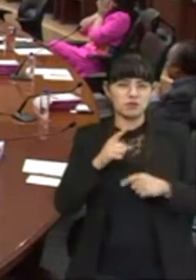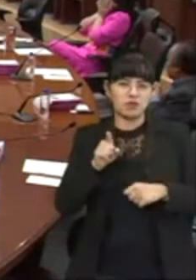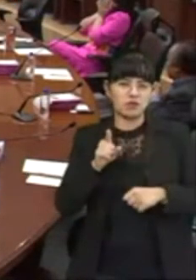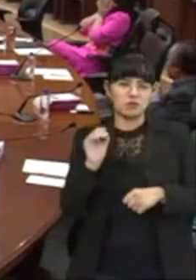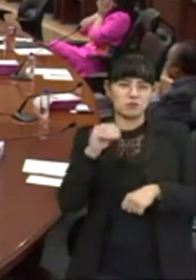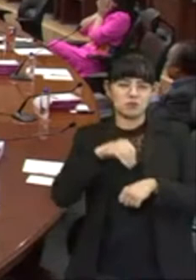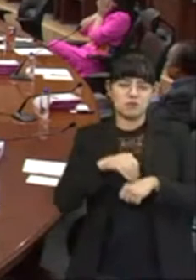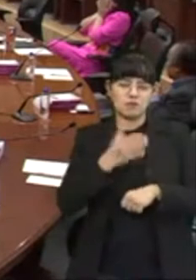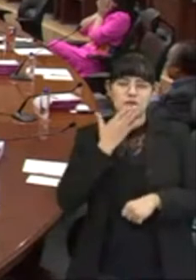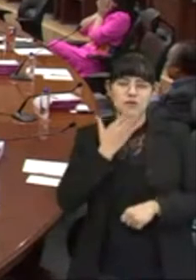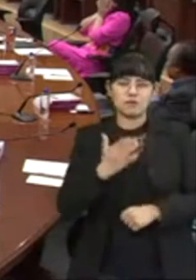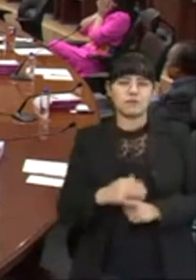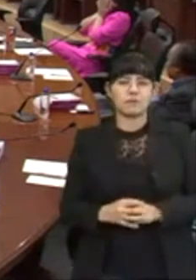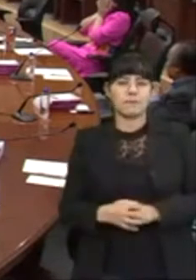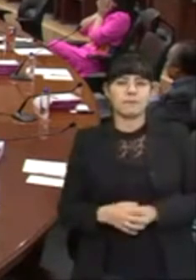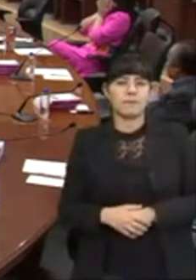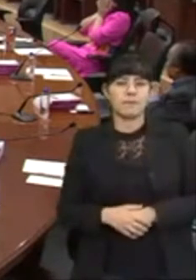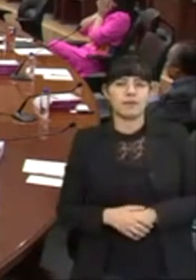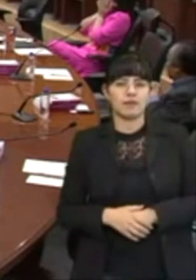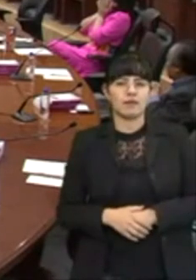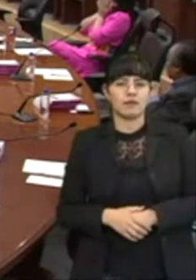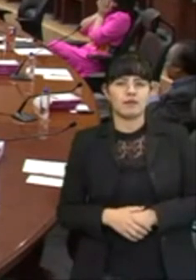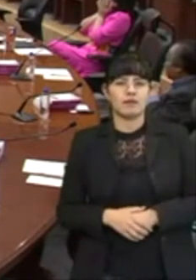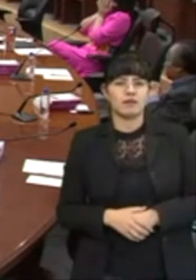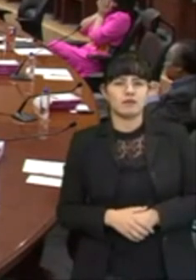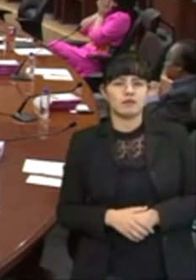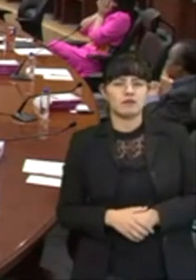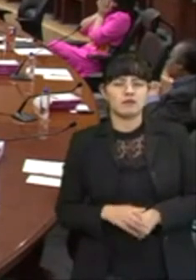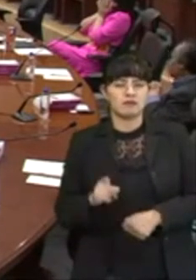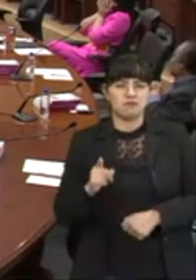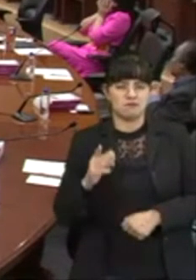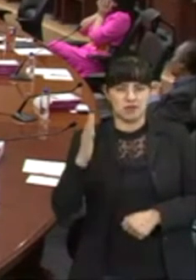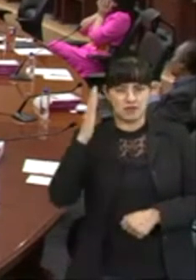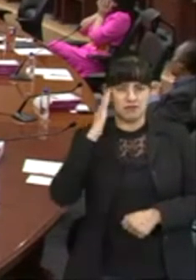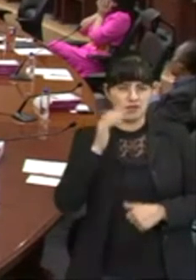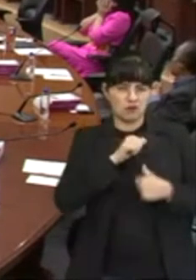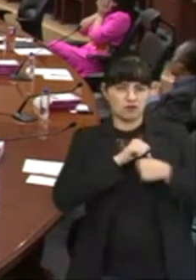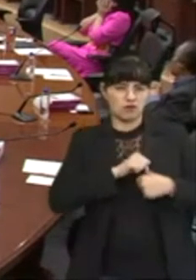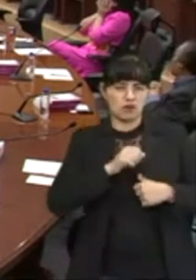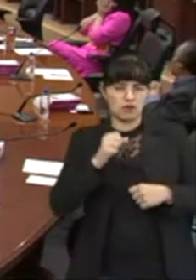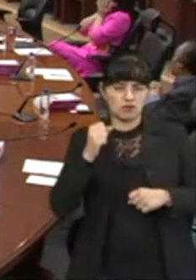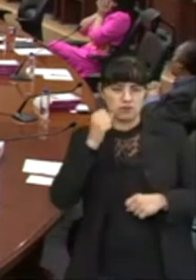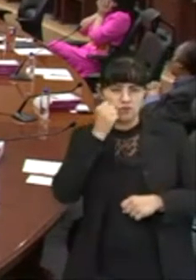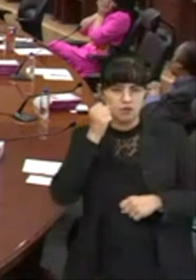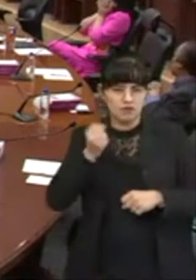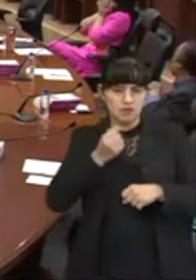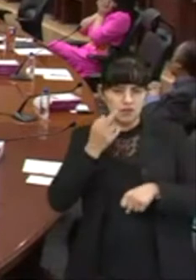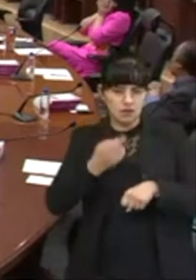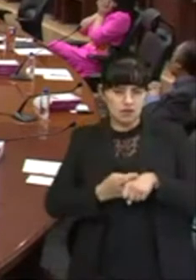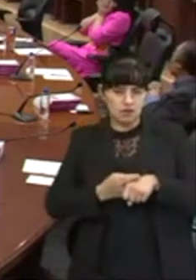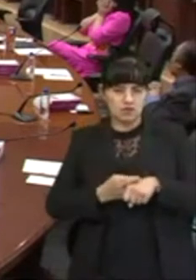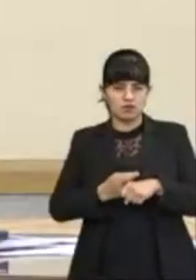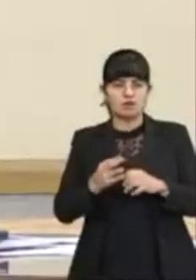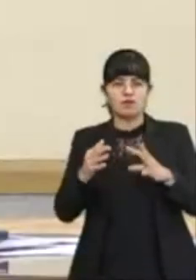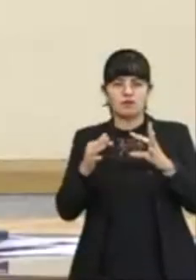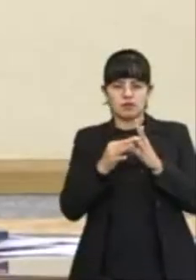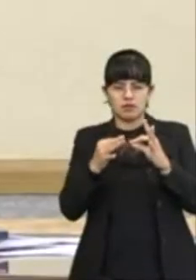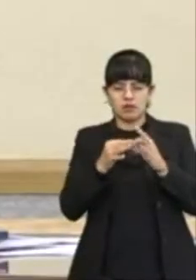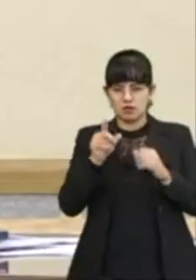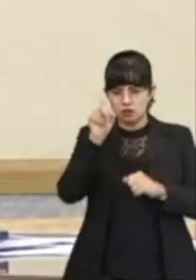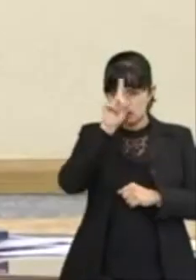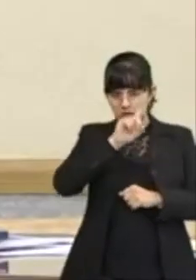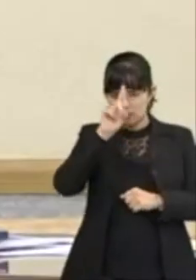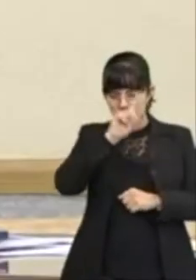de la desaparición del área, esto por el decreto y los cambios que hubo en la reforma electoral. A un día de su publicación en el Diario Oficial de la Federación,